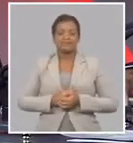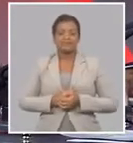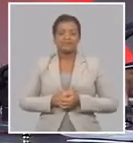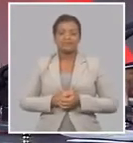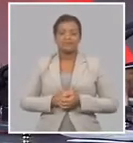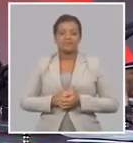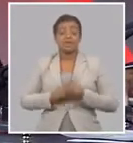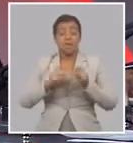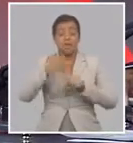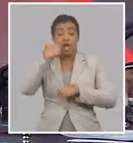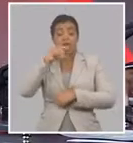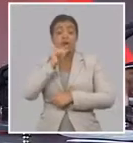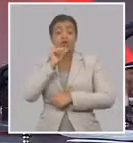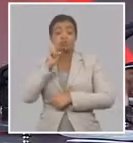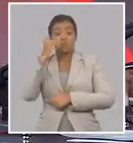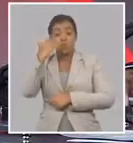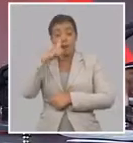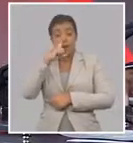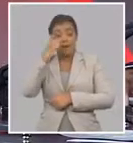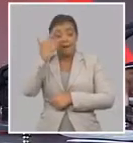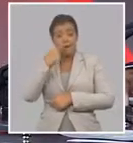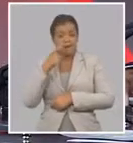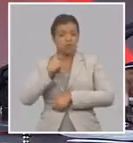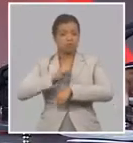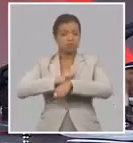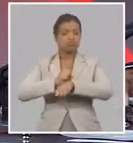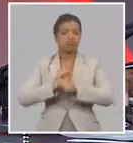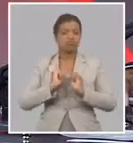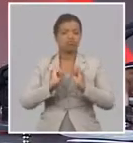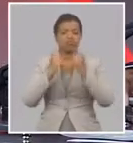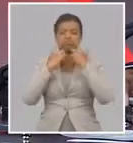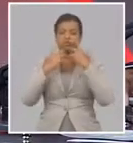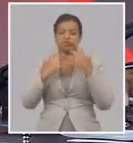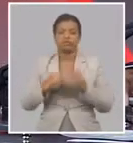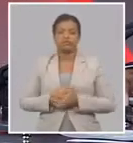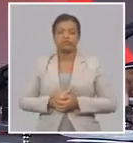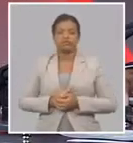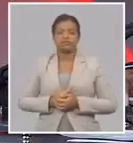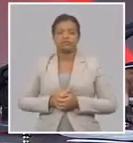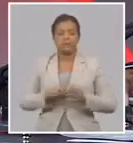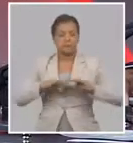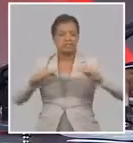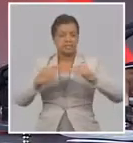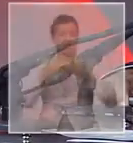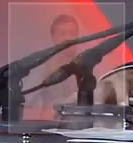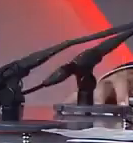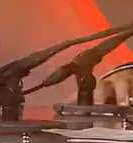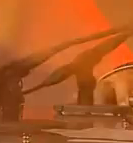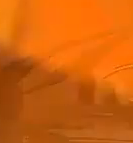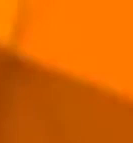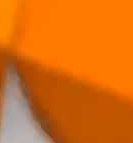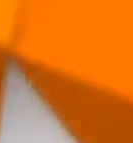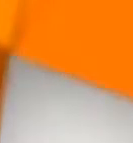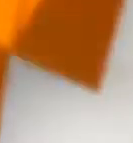la habana un asunto también que en los últimos minutos puede dar elementos importantes de análisis y hago nosotros en la mesa rota